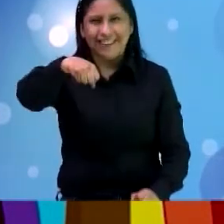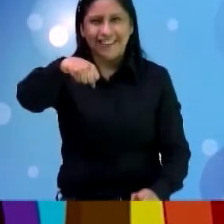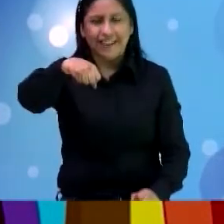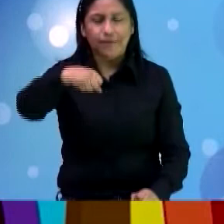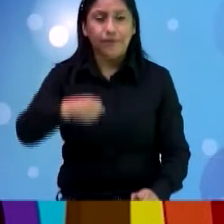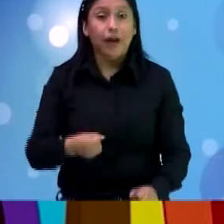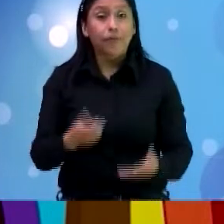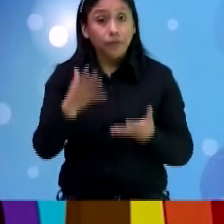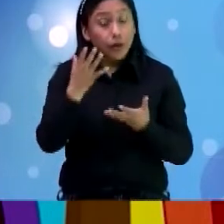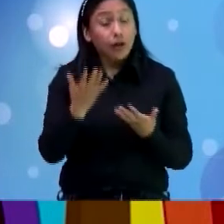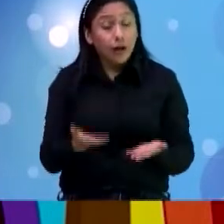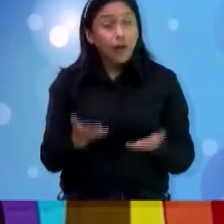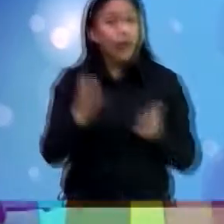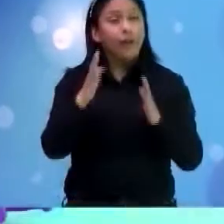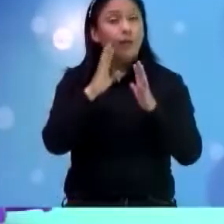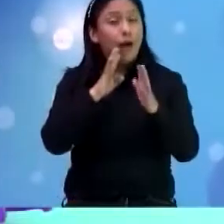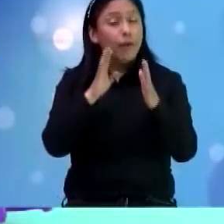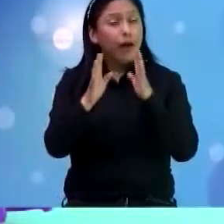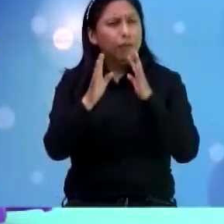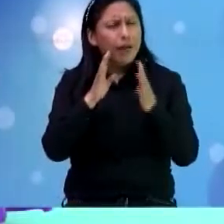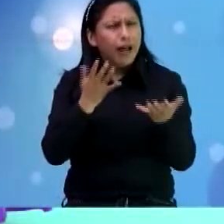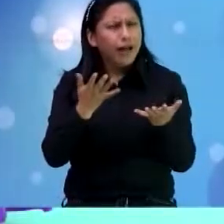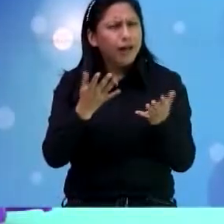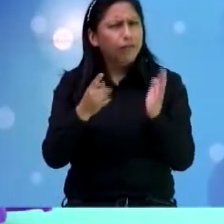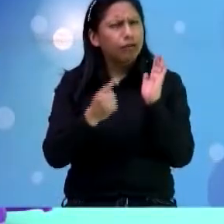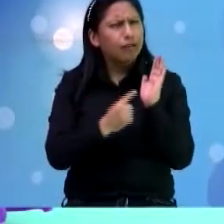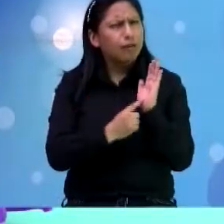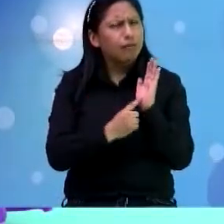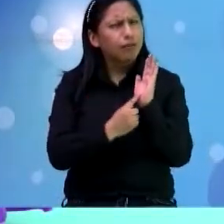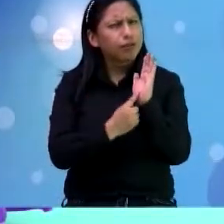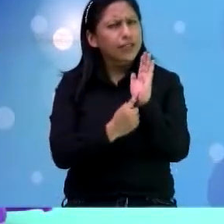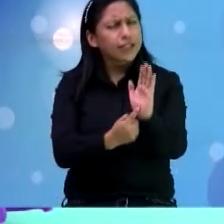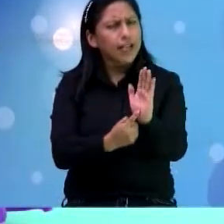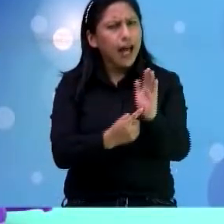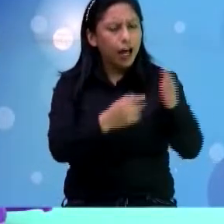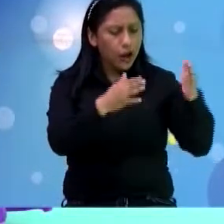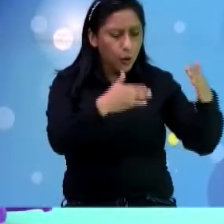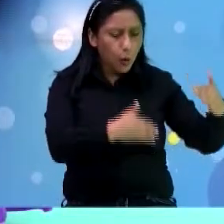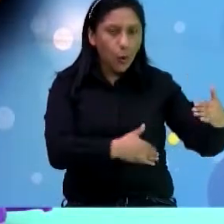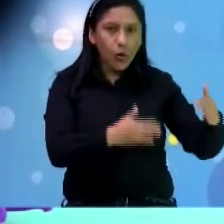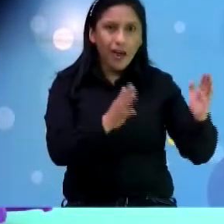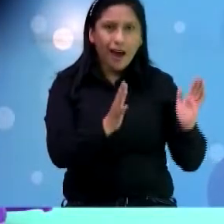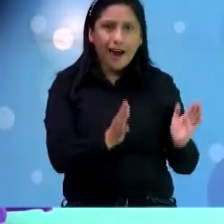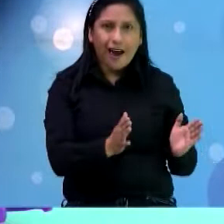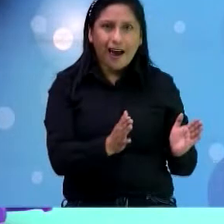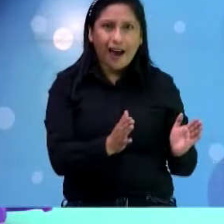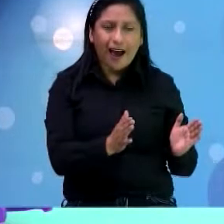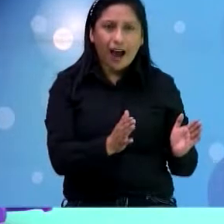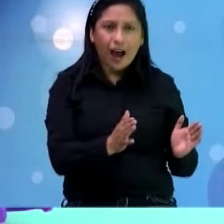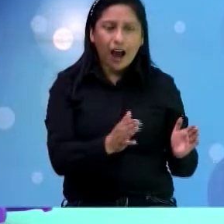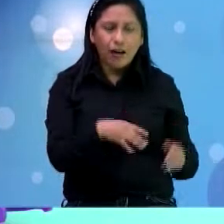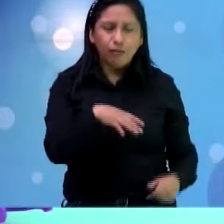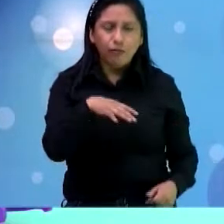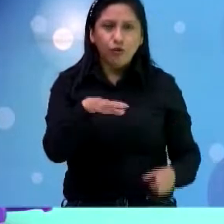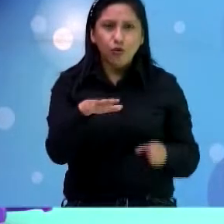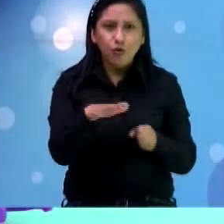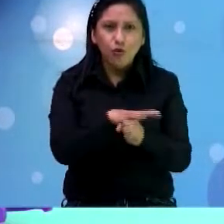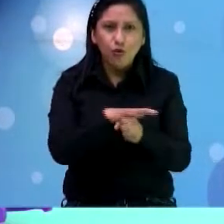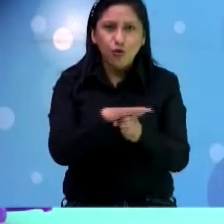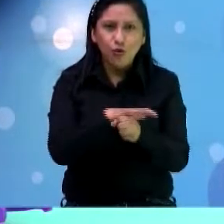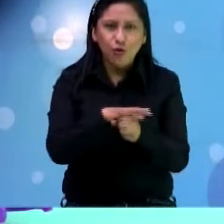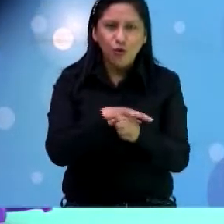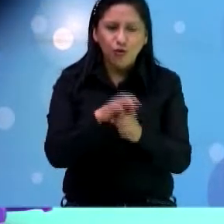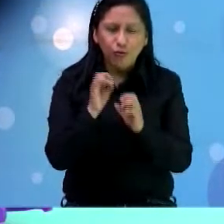Les comento que hoy traje una cara llena de